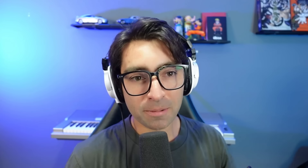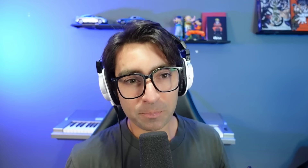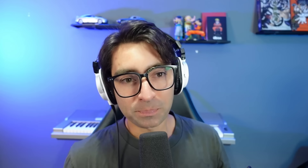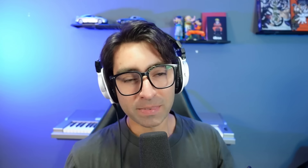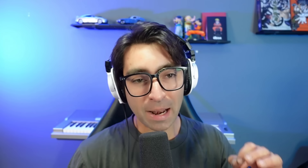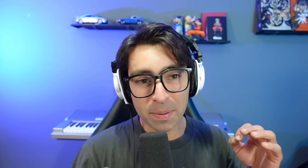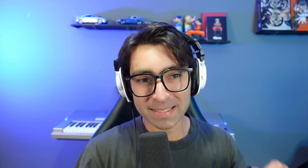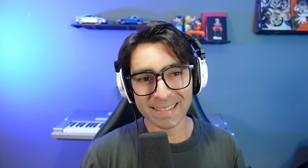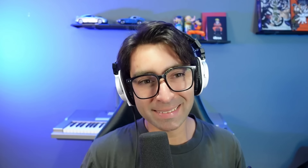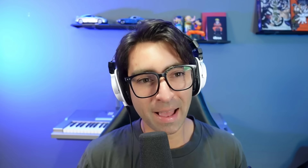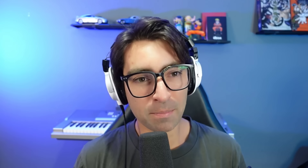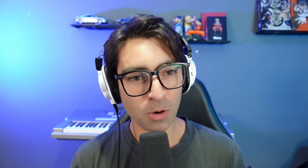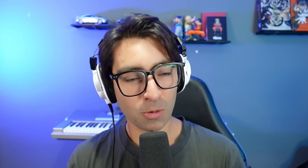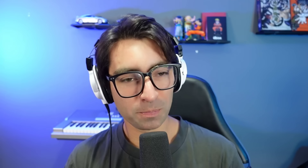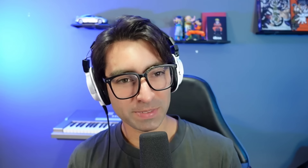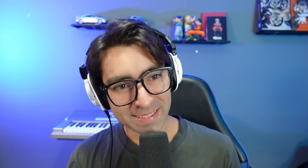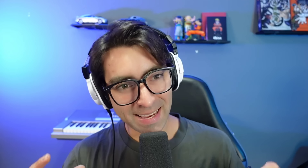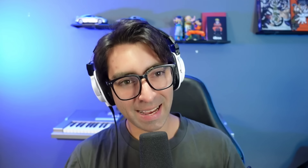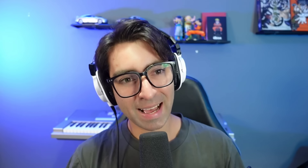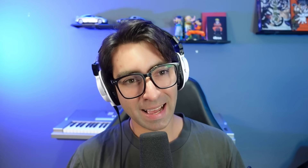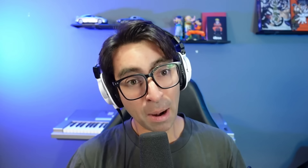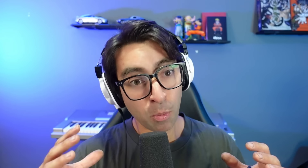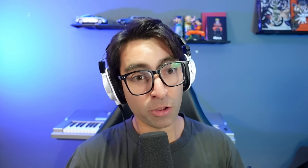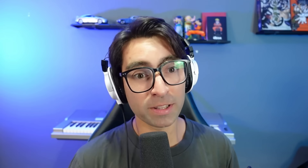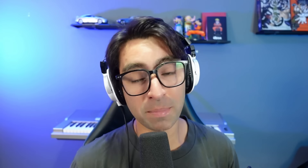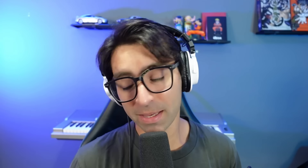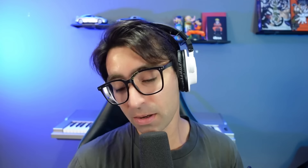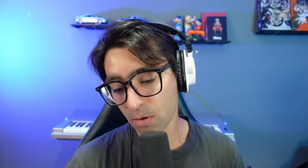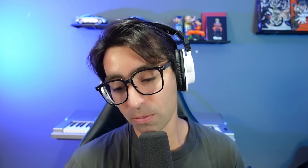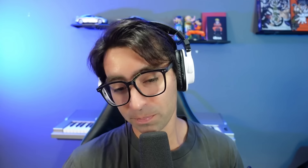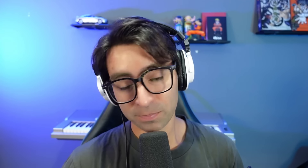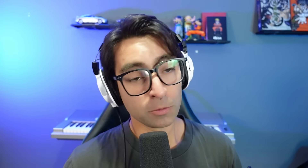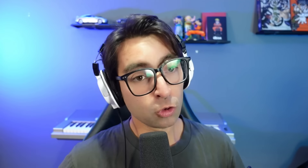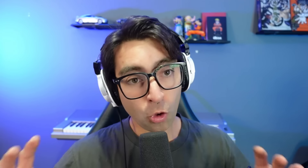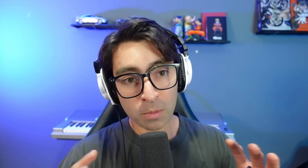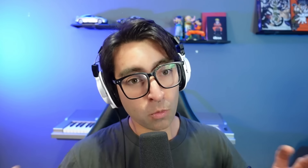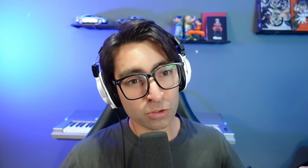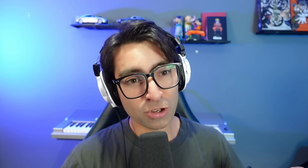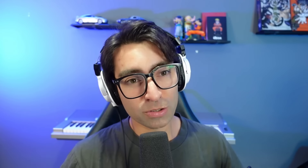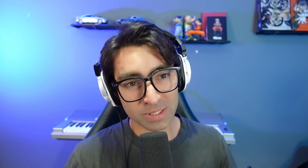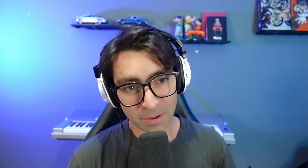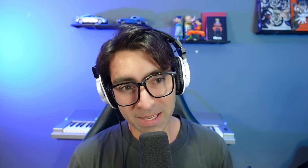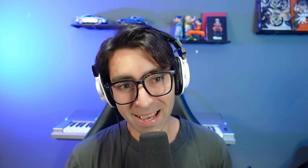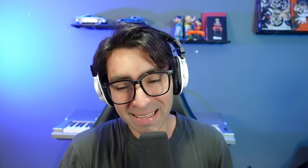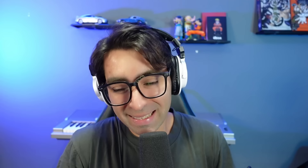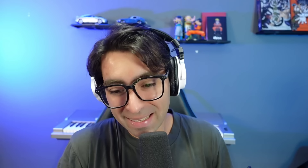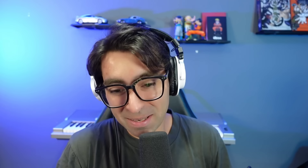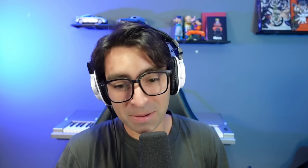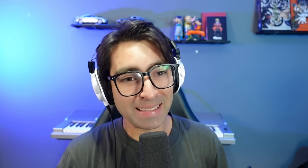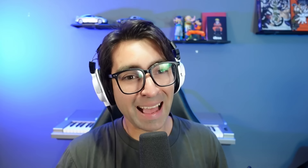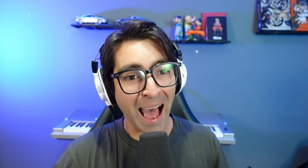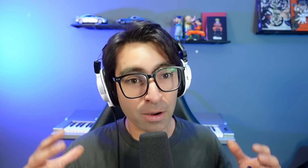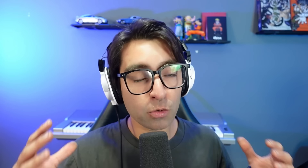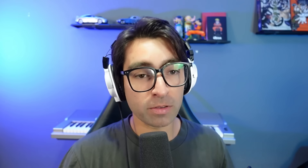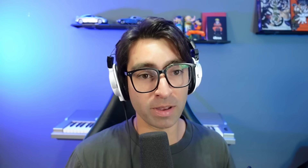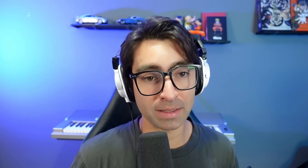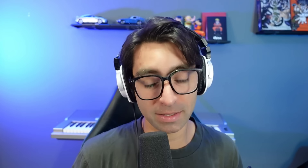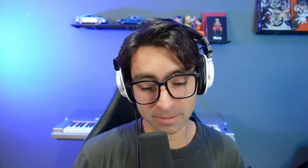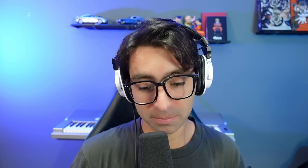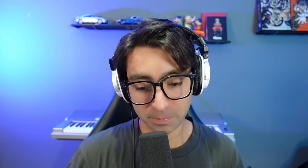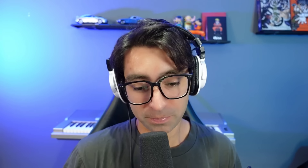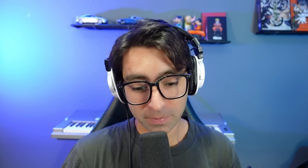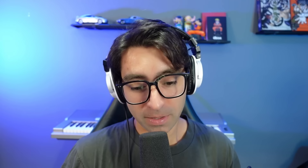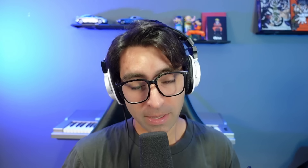día que el presidente AMLO llega al poder de México, todo el mundo sabía que se venía algo